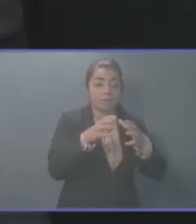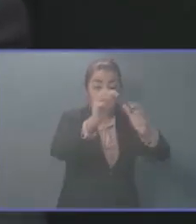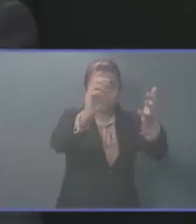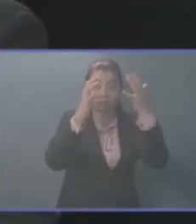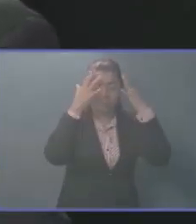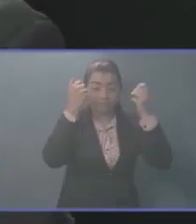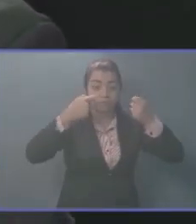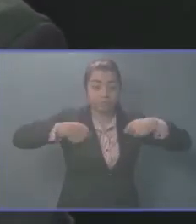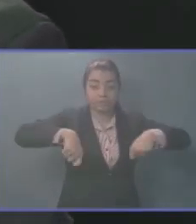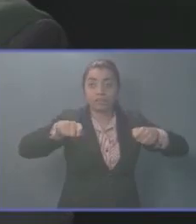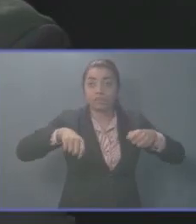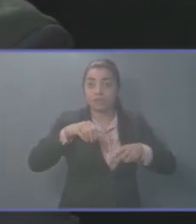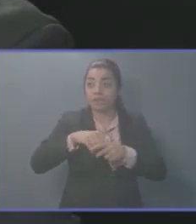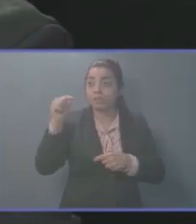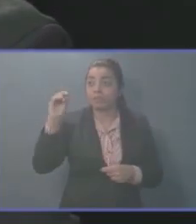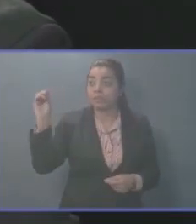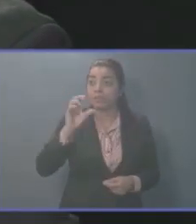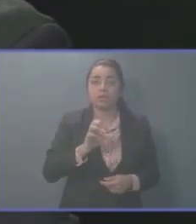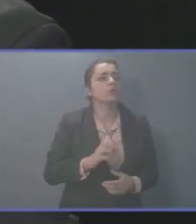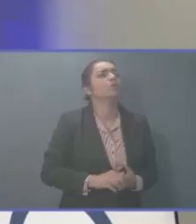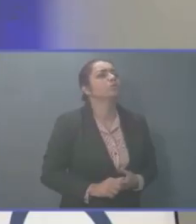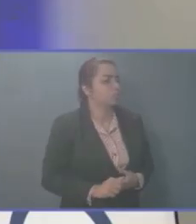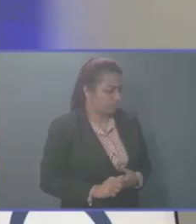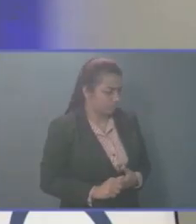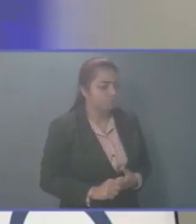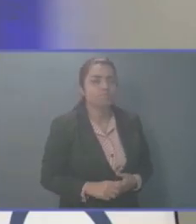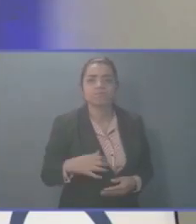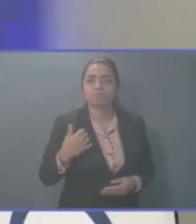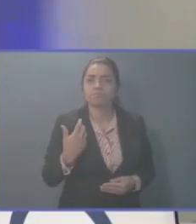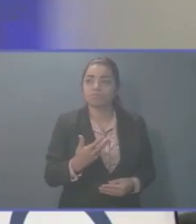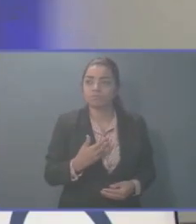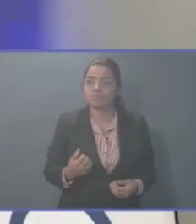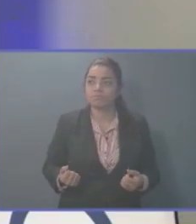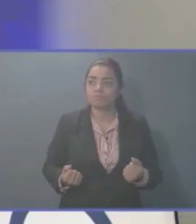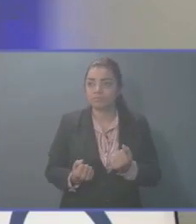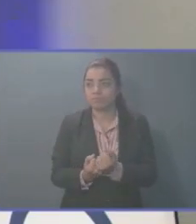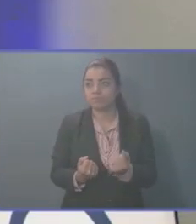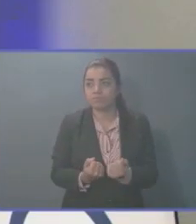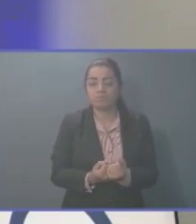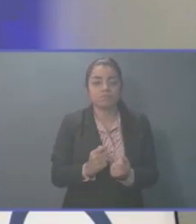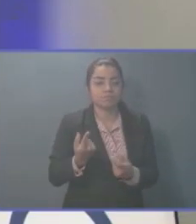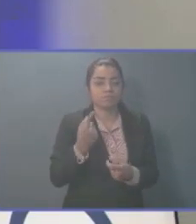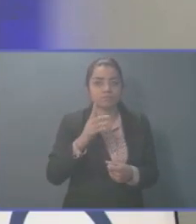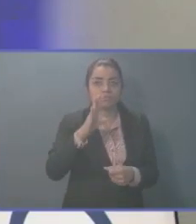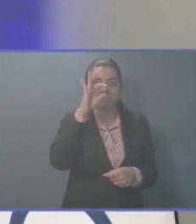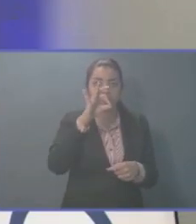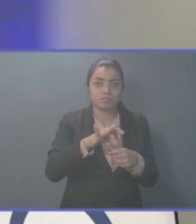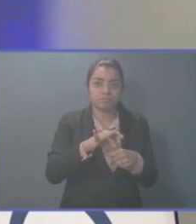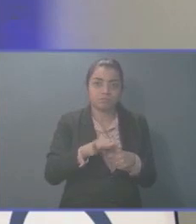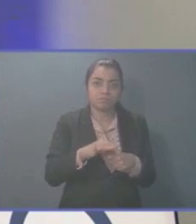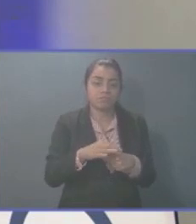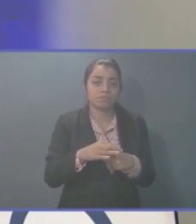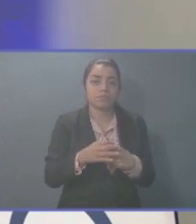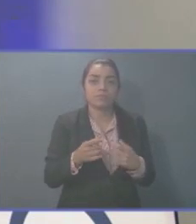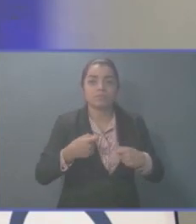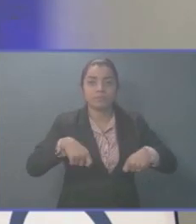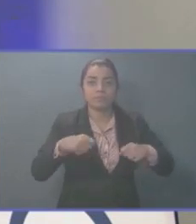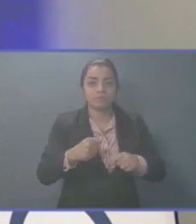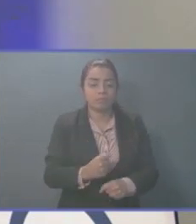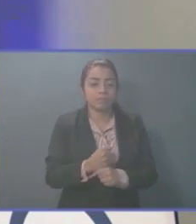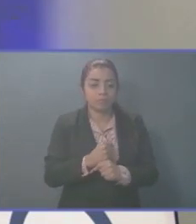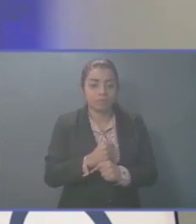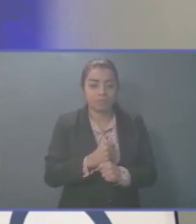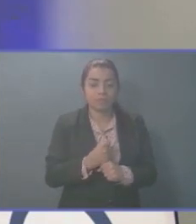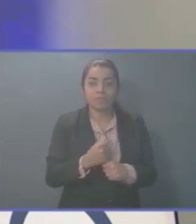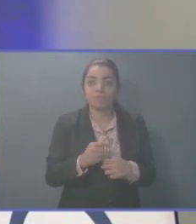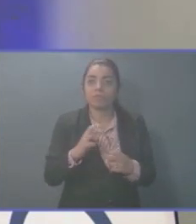para ratificar este préstamo. Sí, nosotros habíamos acompañado la primera votación y ayer ratificamos también nuestro